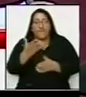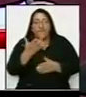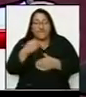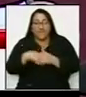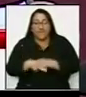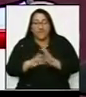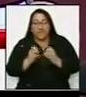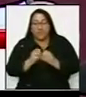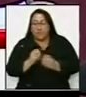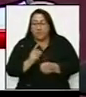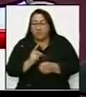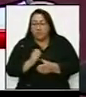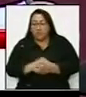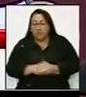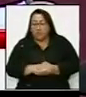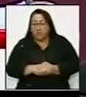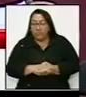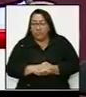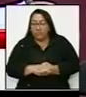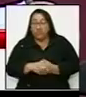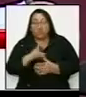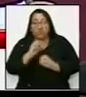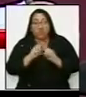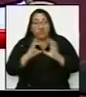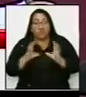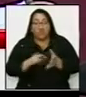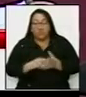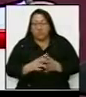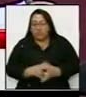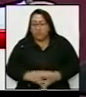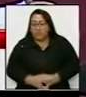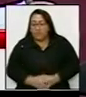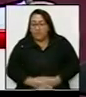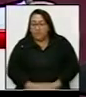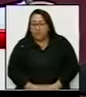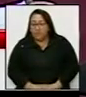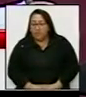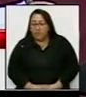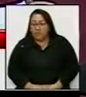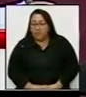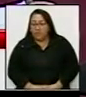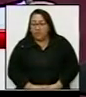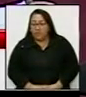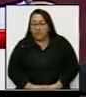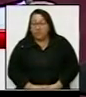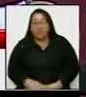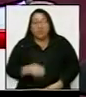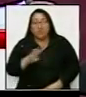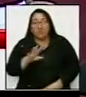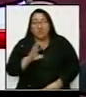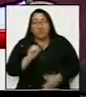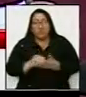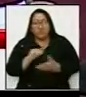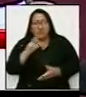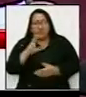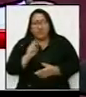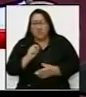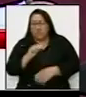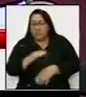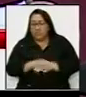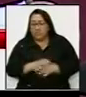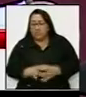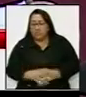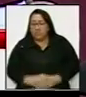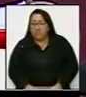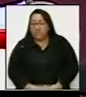los... hemos puesto 30 días, sin embargo, siendo este un proceso complejo, a lo mejor podríamos quedar en 45, es mucho, 30 es el